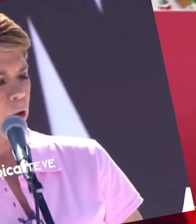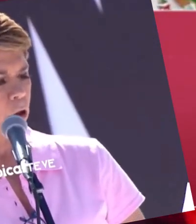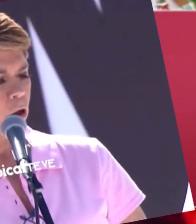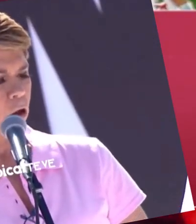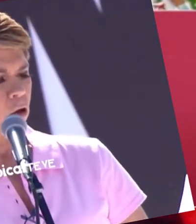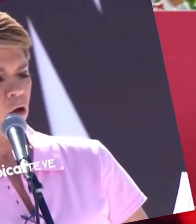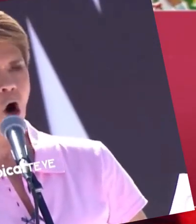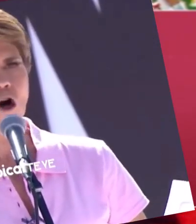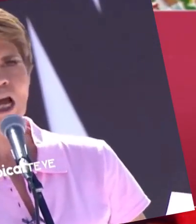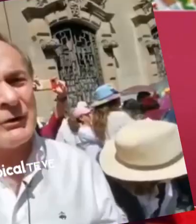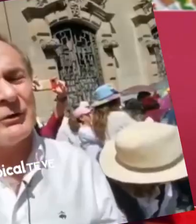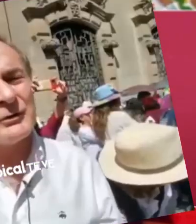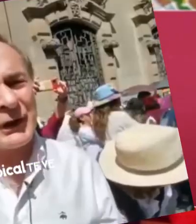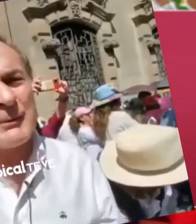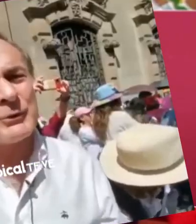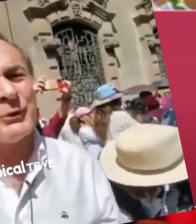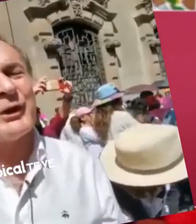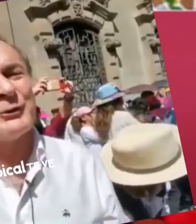del bloque conservador,